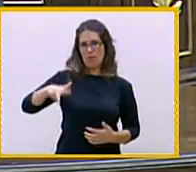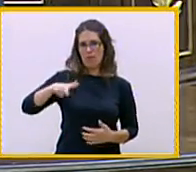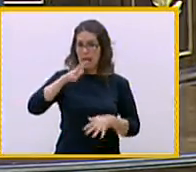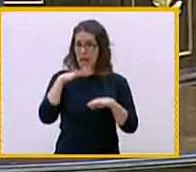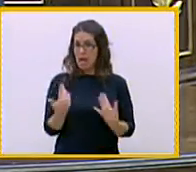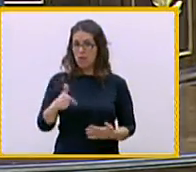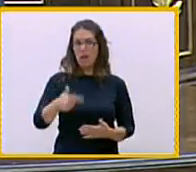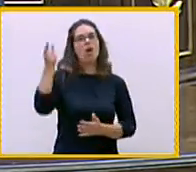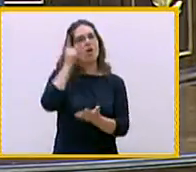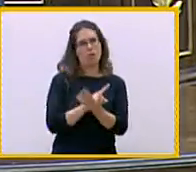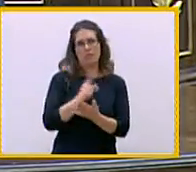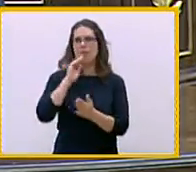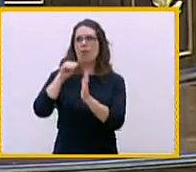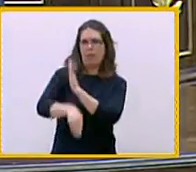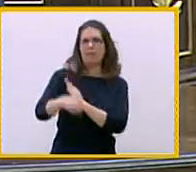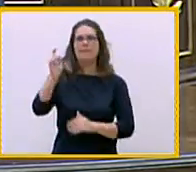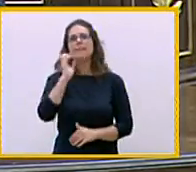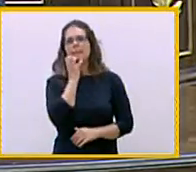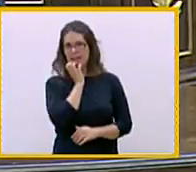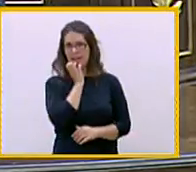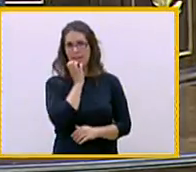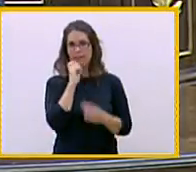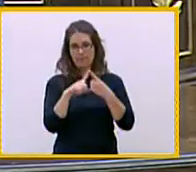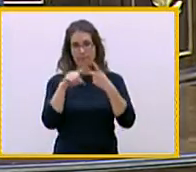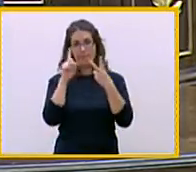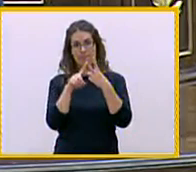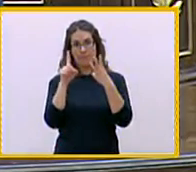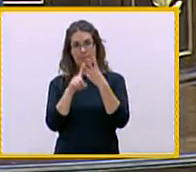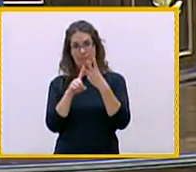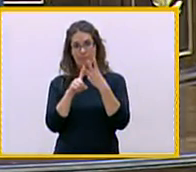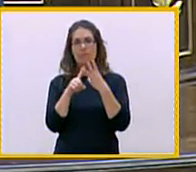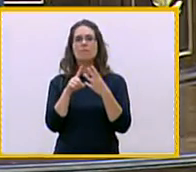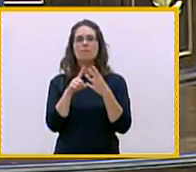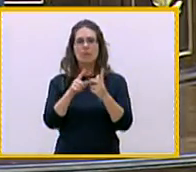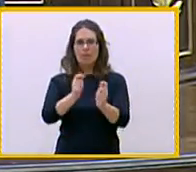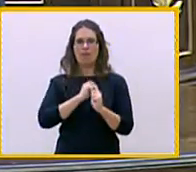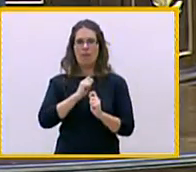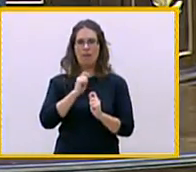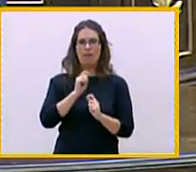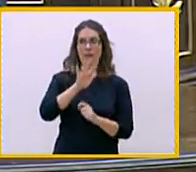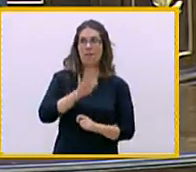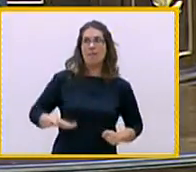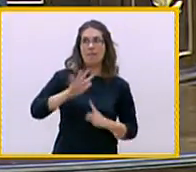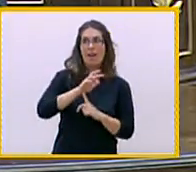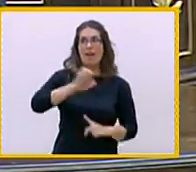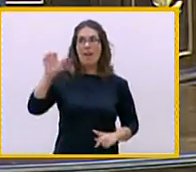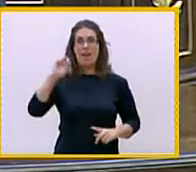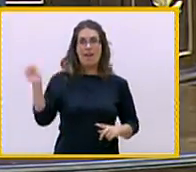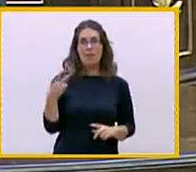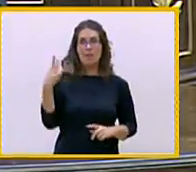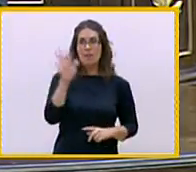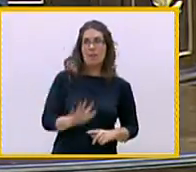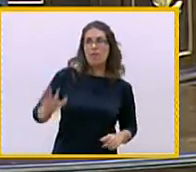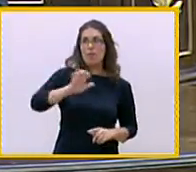Grecia. Cada uno de estos procesos alimenta la incertidumbre en la zona euro y presiona al alza los